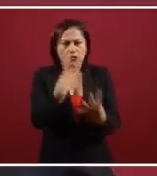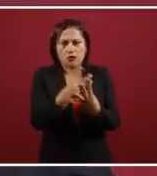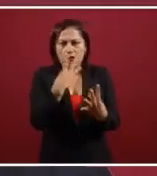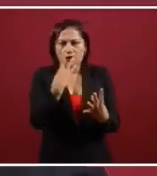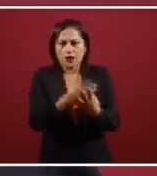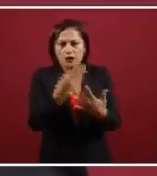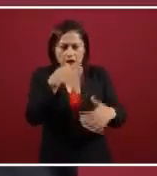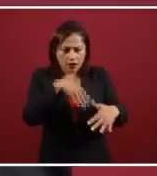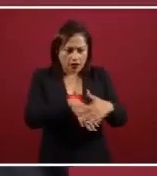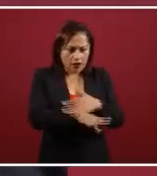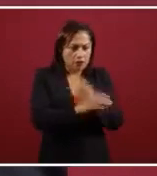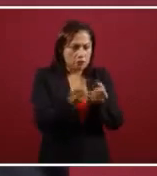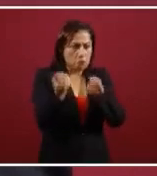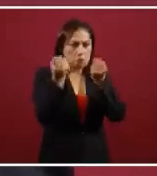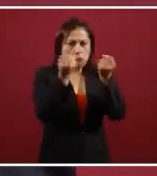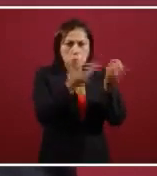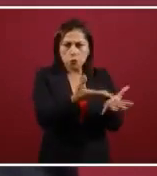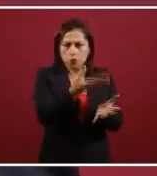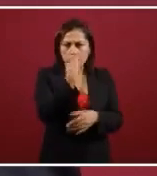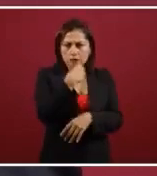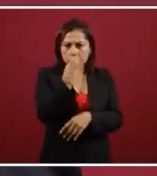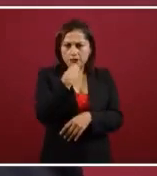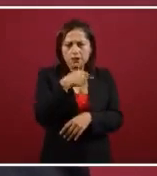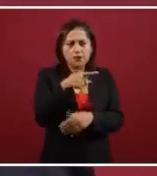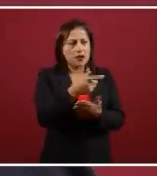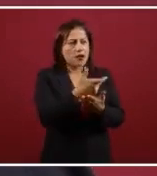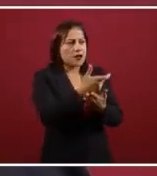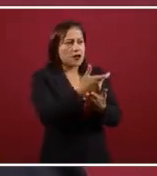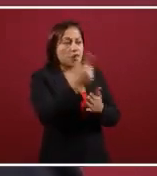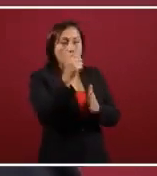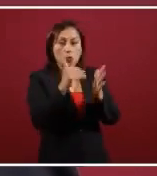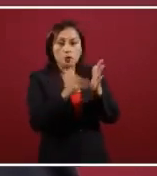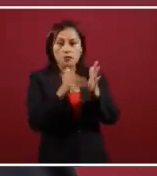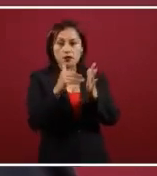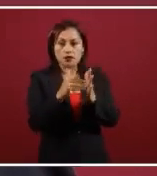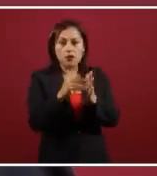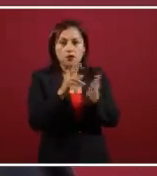lo cobra en 10 millones,